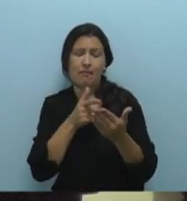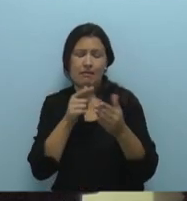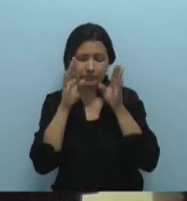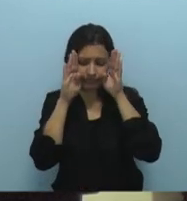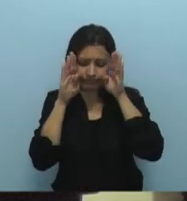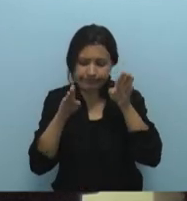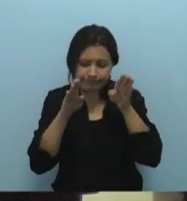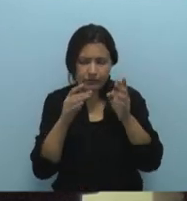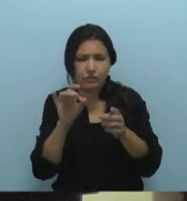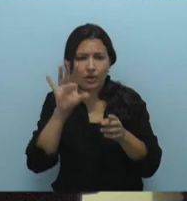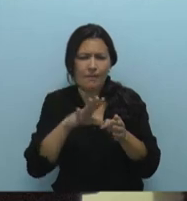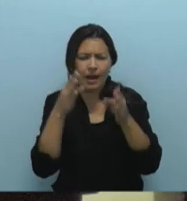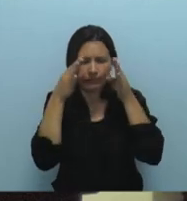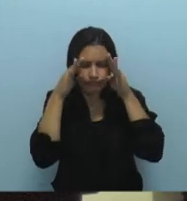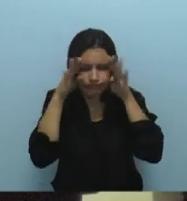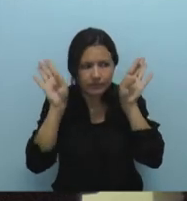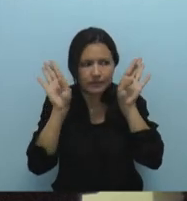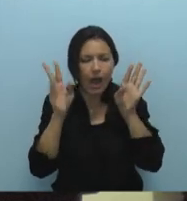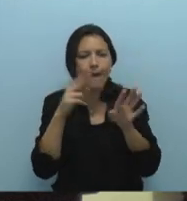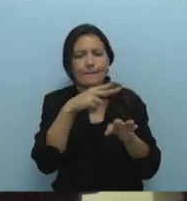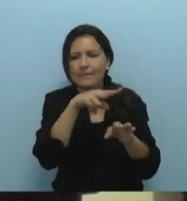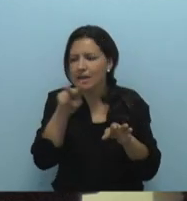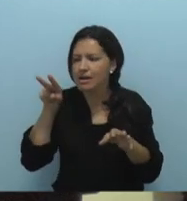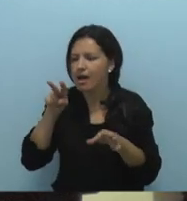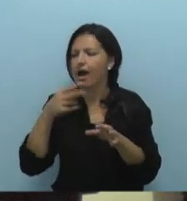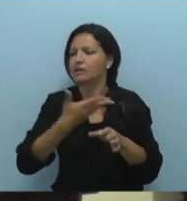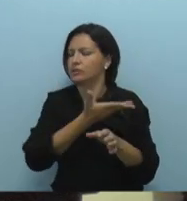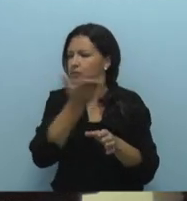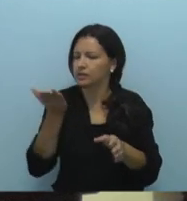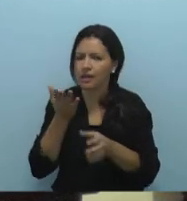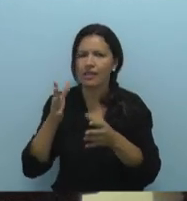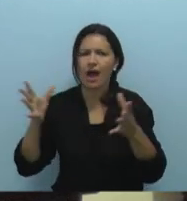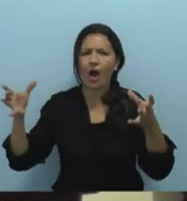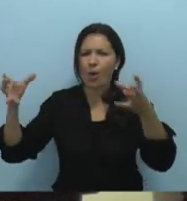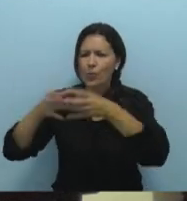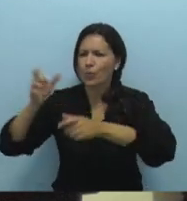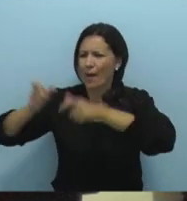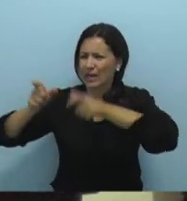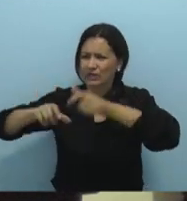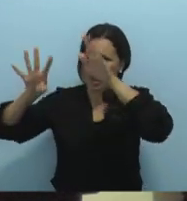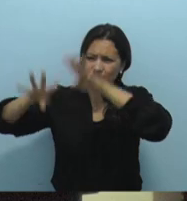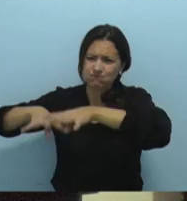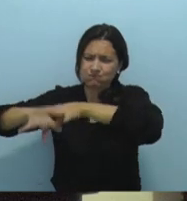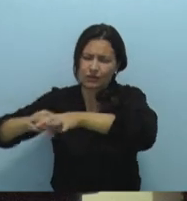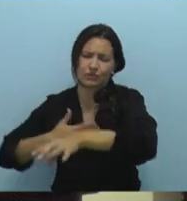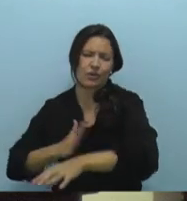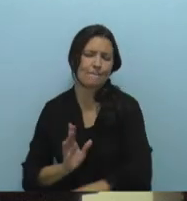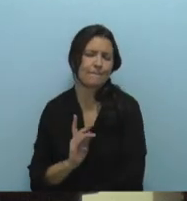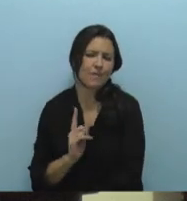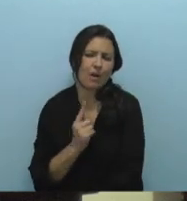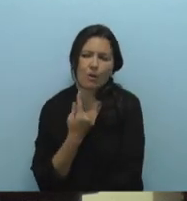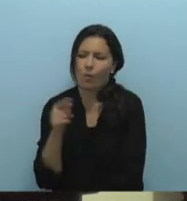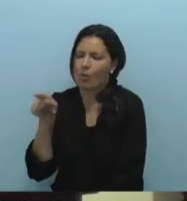ombligo, y no ver esa inmensa pueblada que salió a las calles. Y además me enorgullece, sinceramente